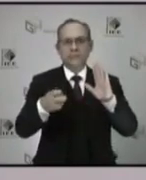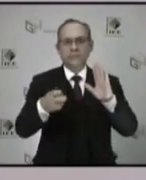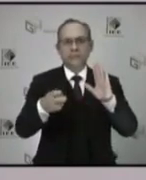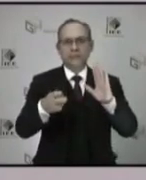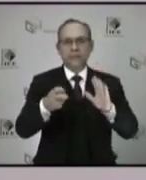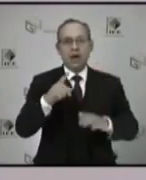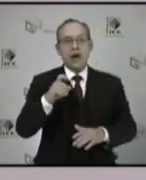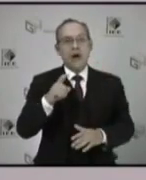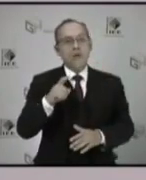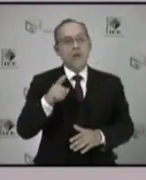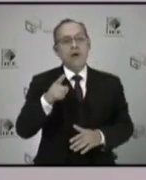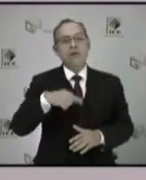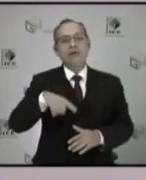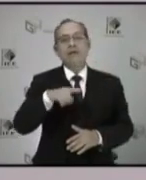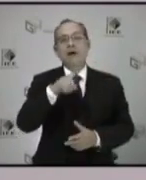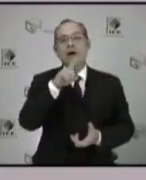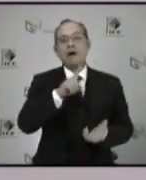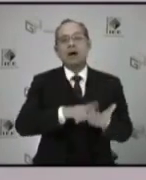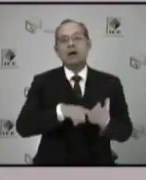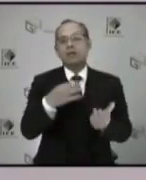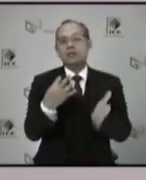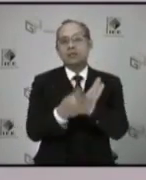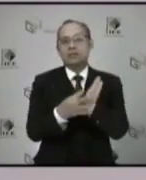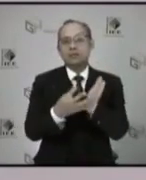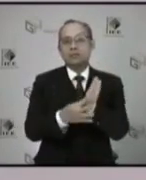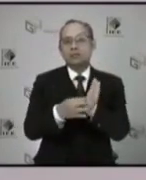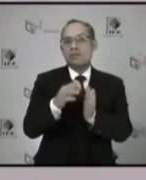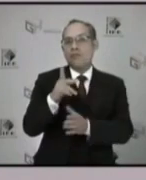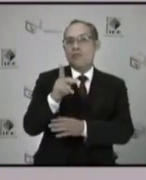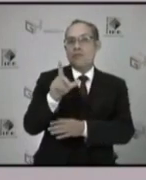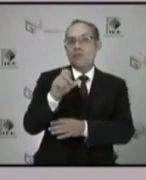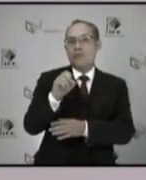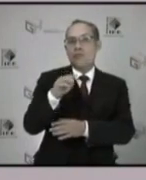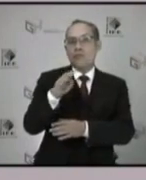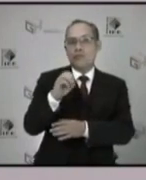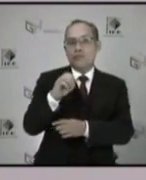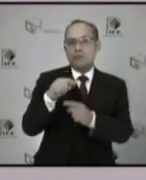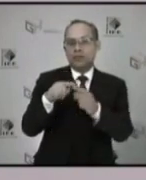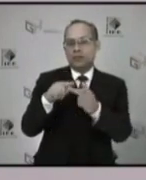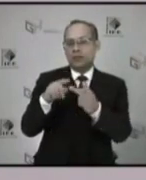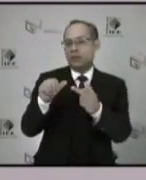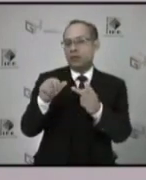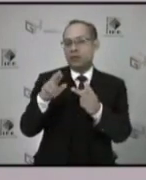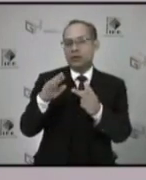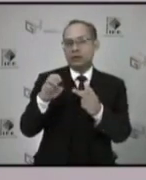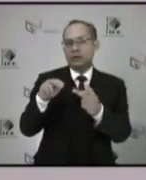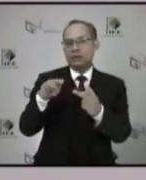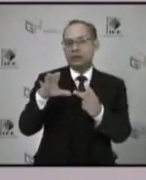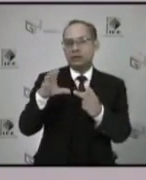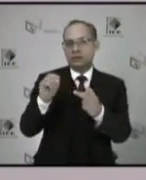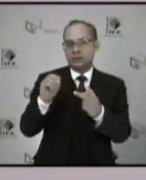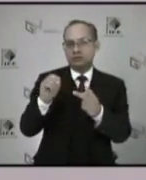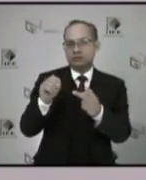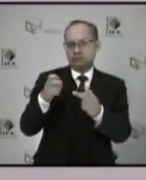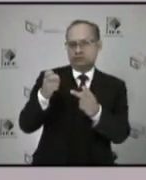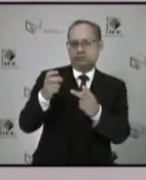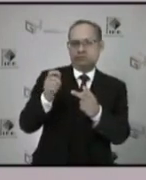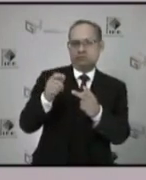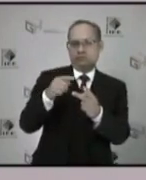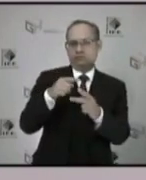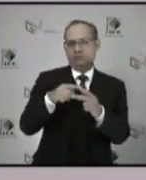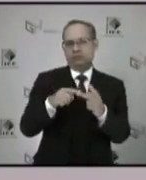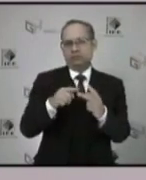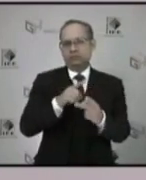llena de plomo y arsénico. Queremos salud, tenemos que sanear nuestra